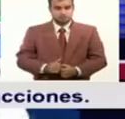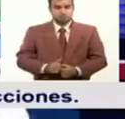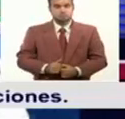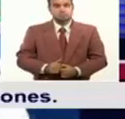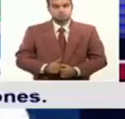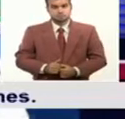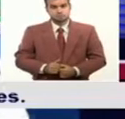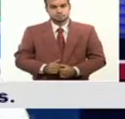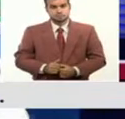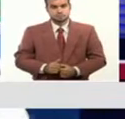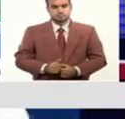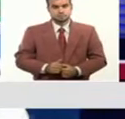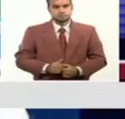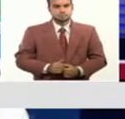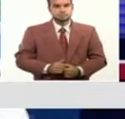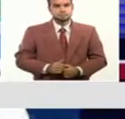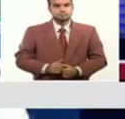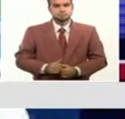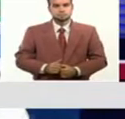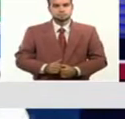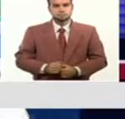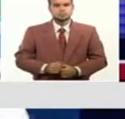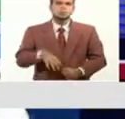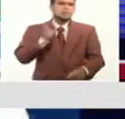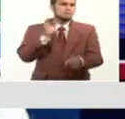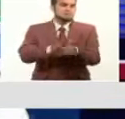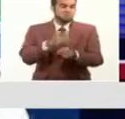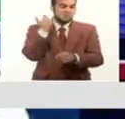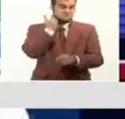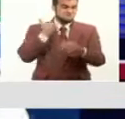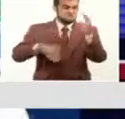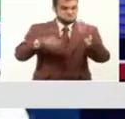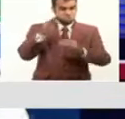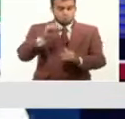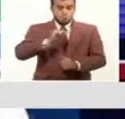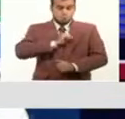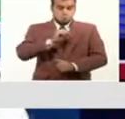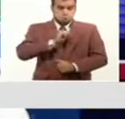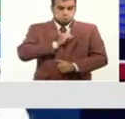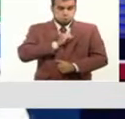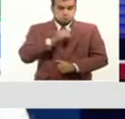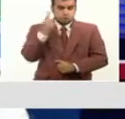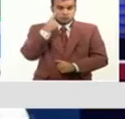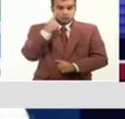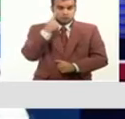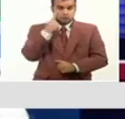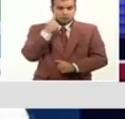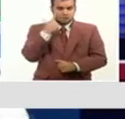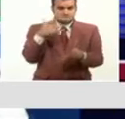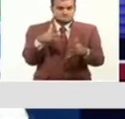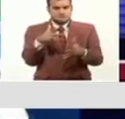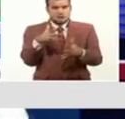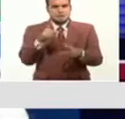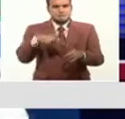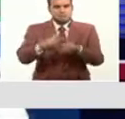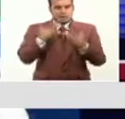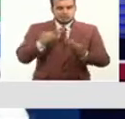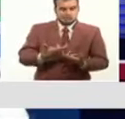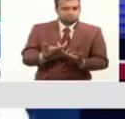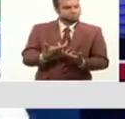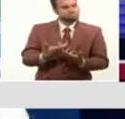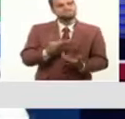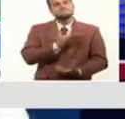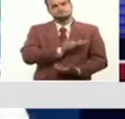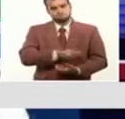elevada. Inicialmente con fiebre, tos, escalofríos y decaimiento, pues lamentablemente